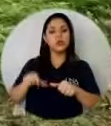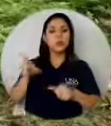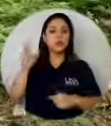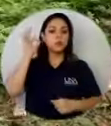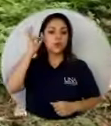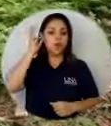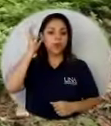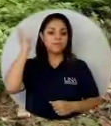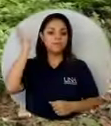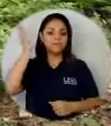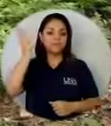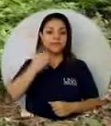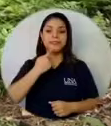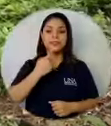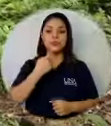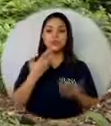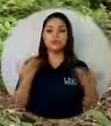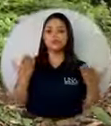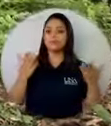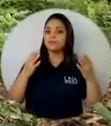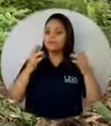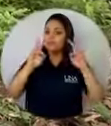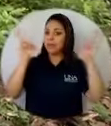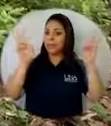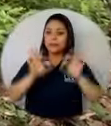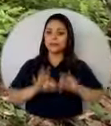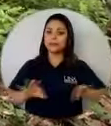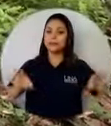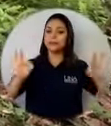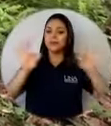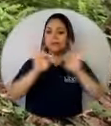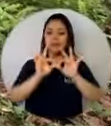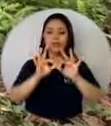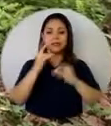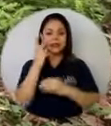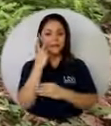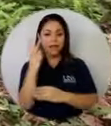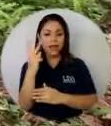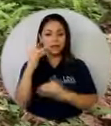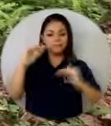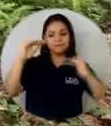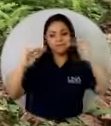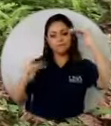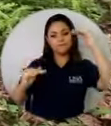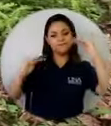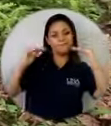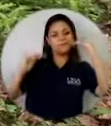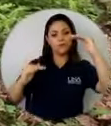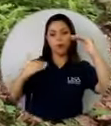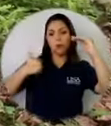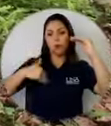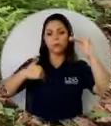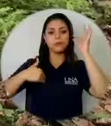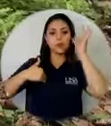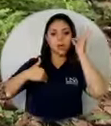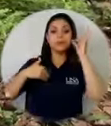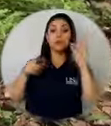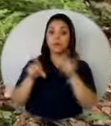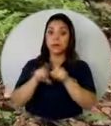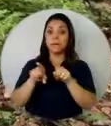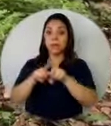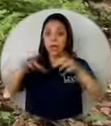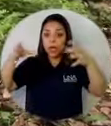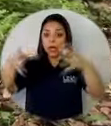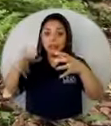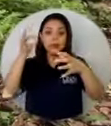con Larisa, ¿verdad?, en el tema de que además es importante no solo ver las brechas entre hombres y mujeres, sino a lo interno de las